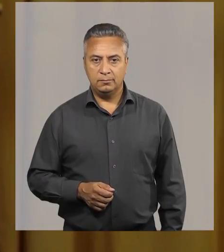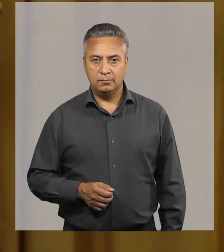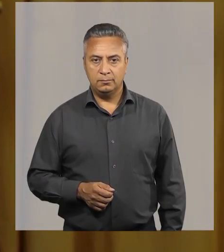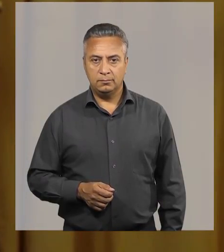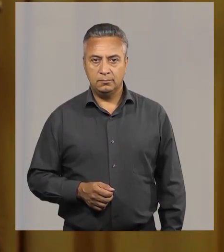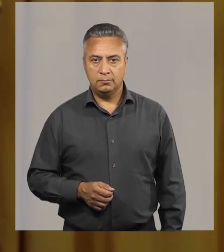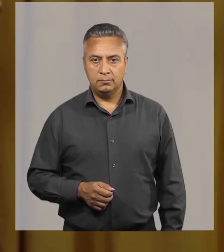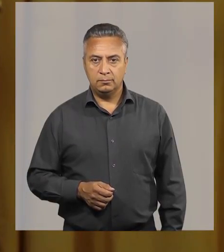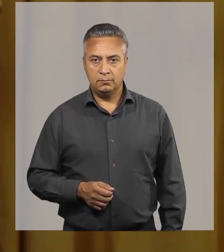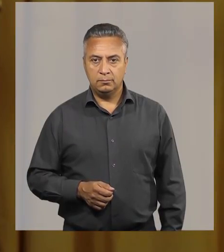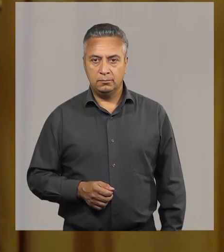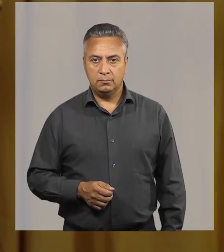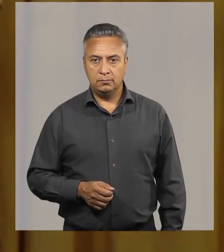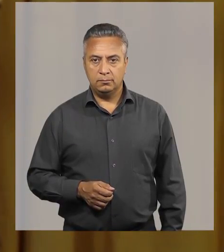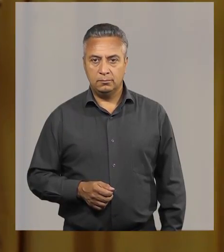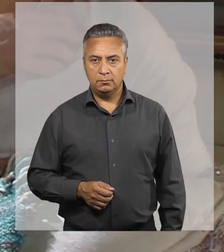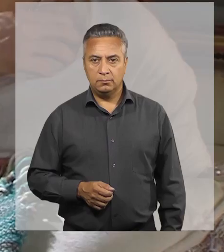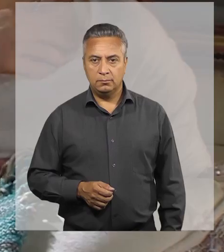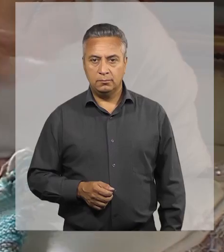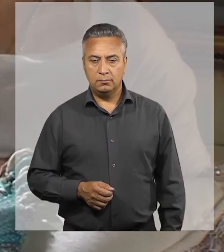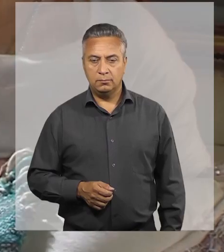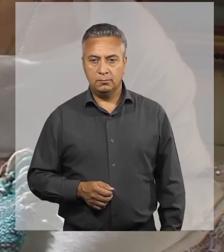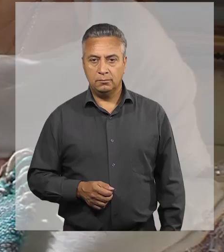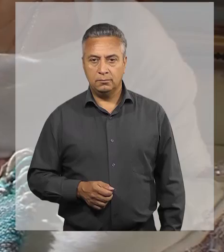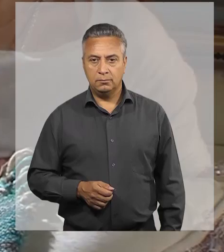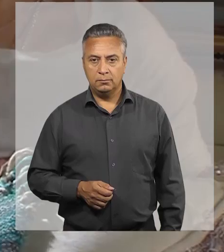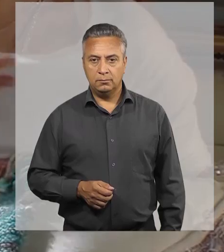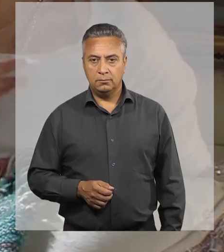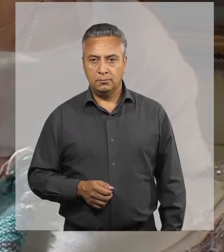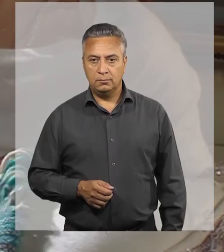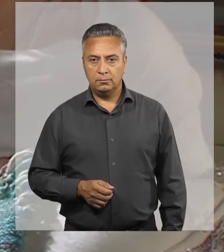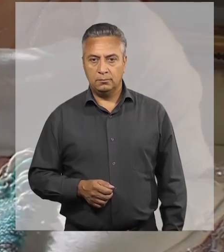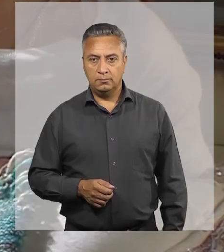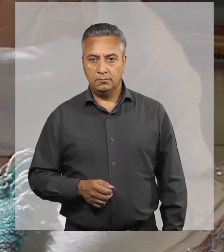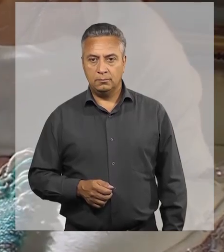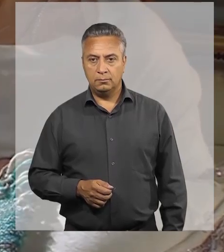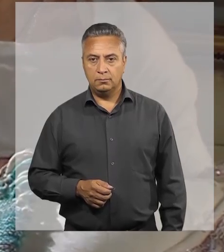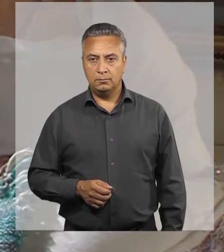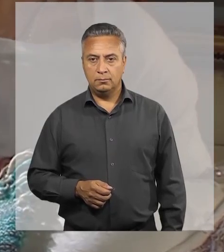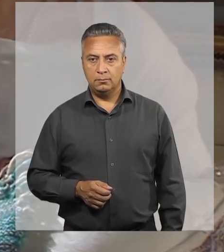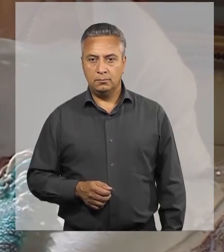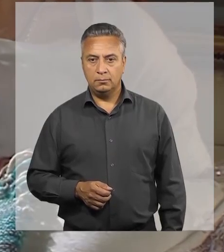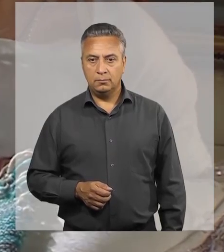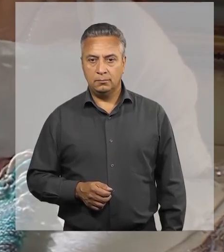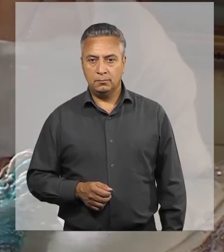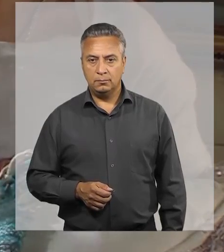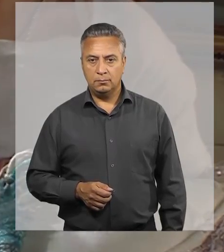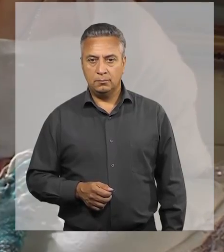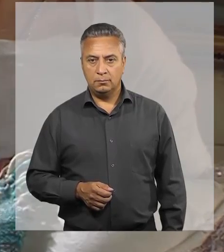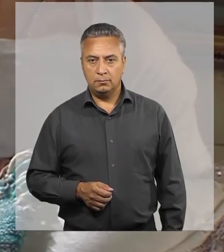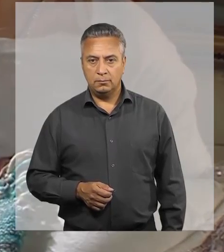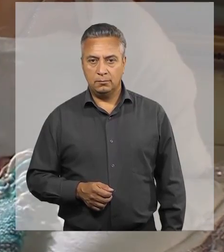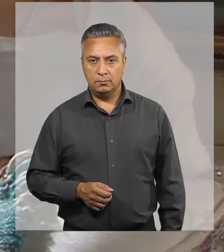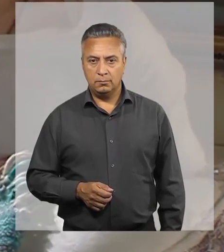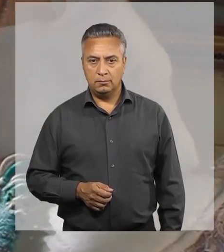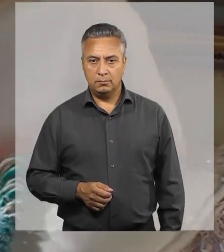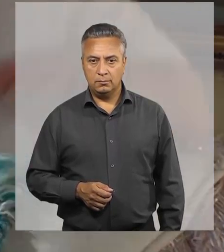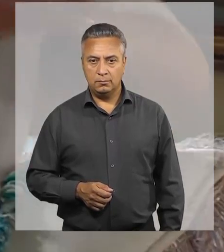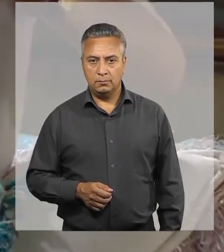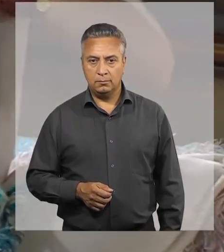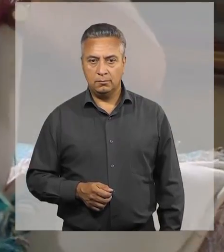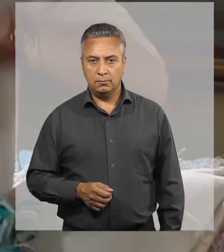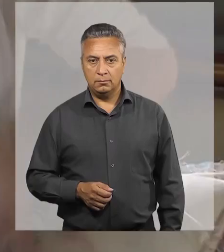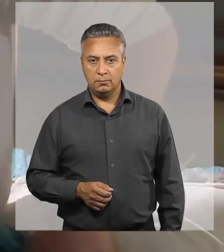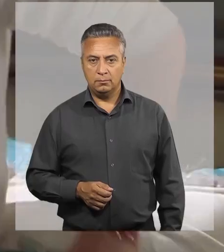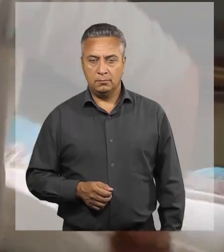quedando donde mi papá. Sí, tu papá me lo dijo. Lo que pasa es que la mamá de la Rafaela